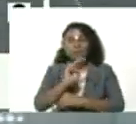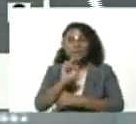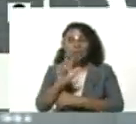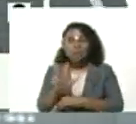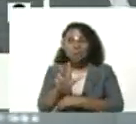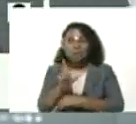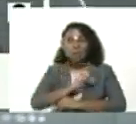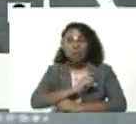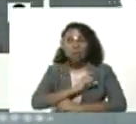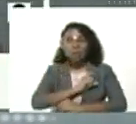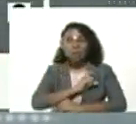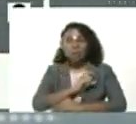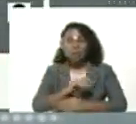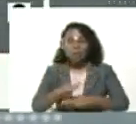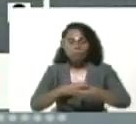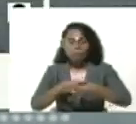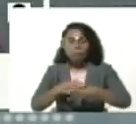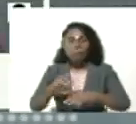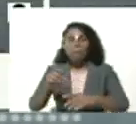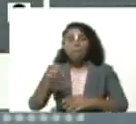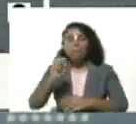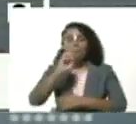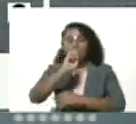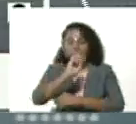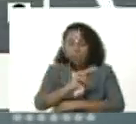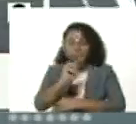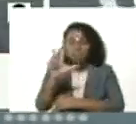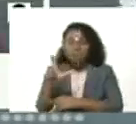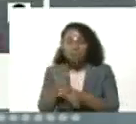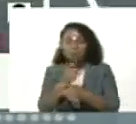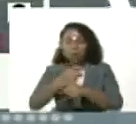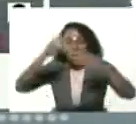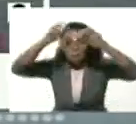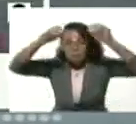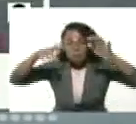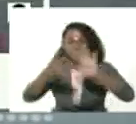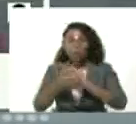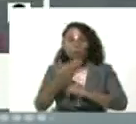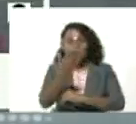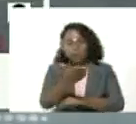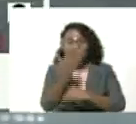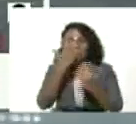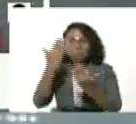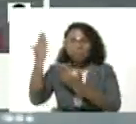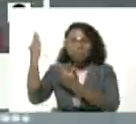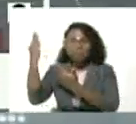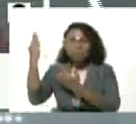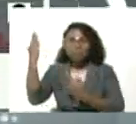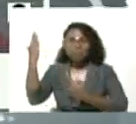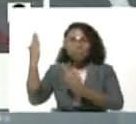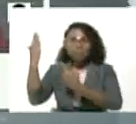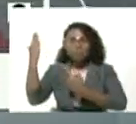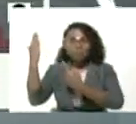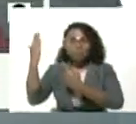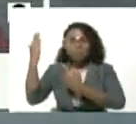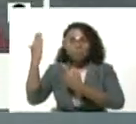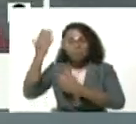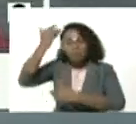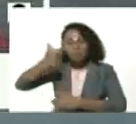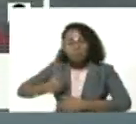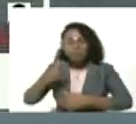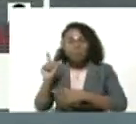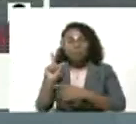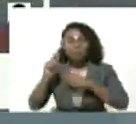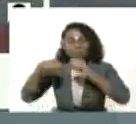23 de agosto, que se dieron las lluvias, como usted lo está mostrando allí en las imágenes, lo vimos afectado en 8